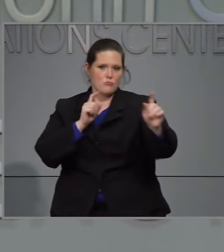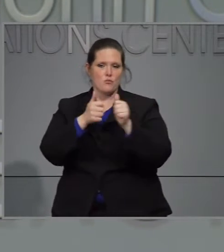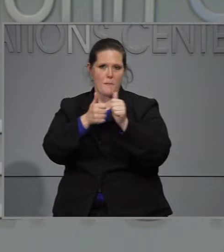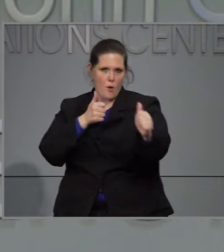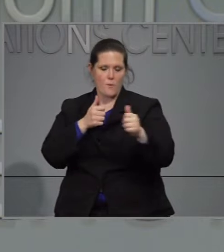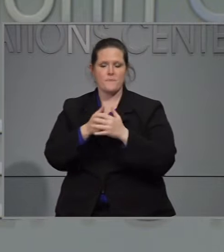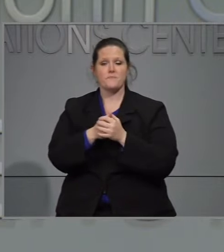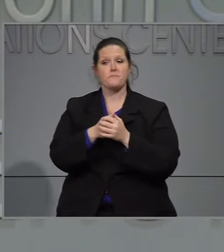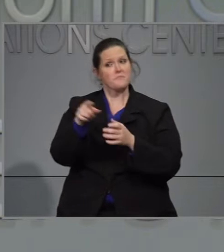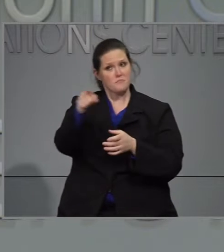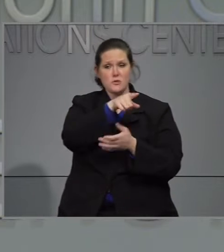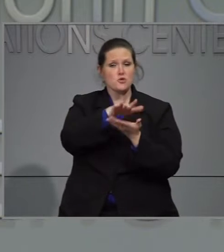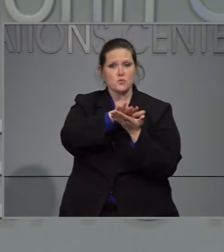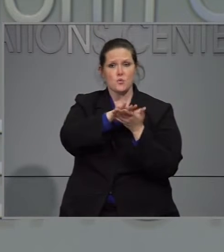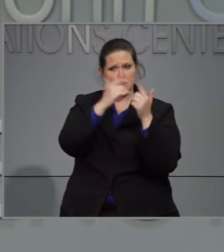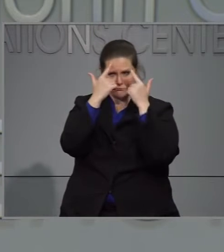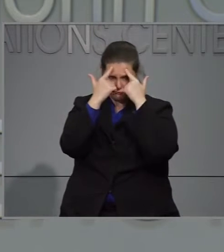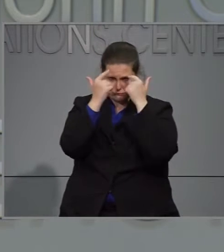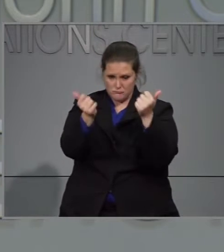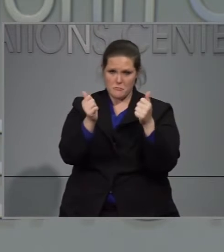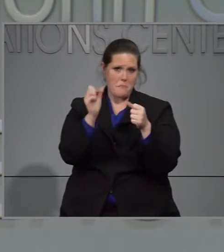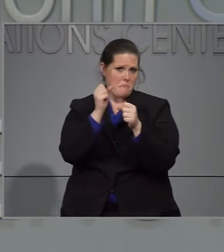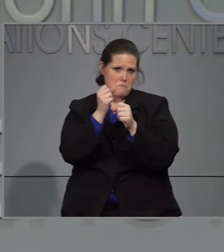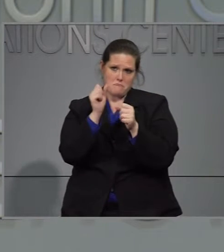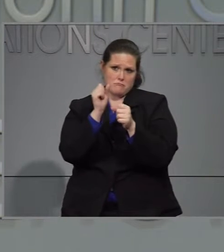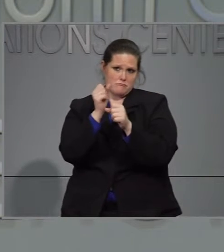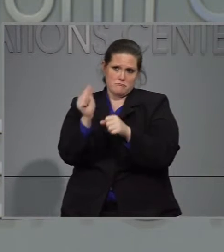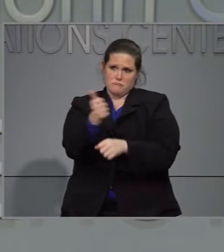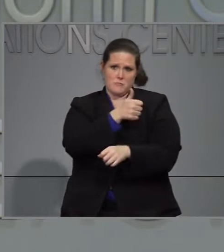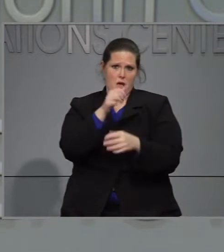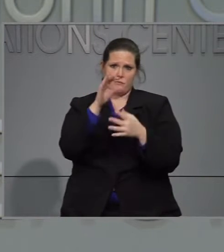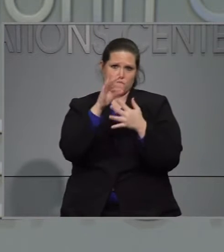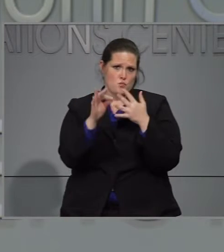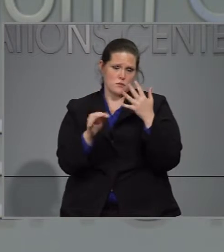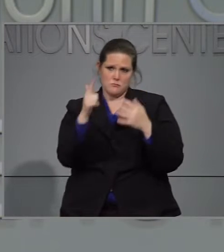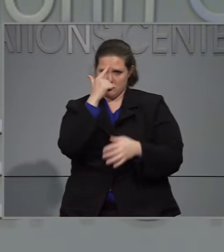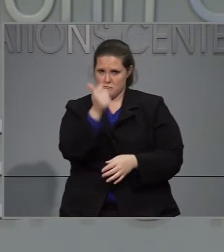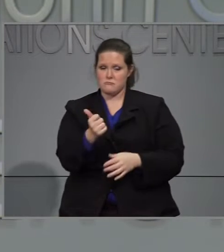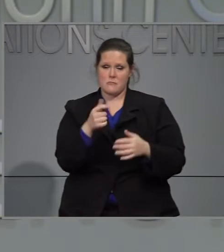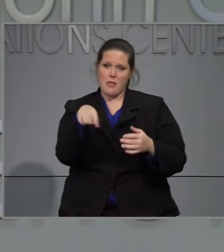de los distritos lo están utilizando. Próxima pregunta, por favor.